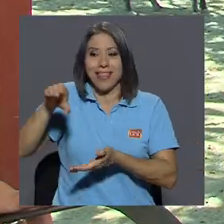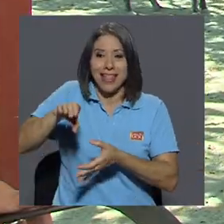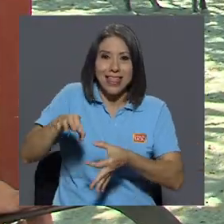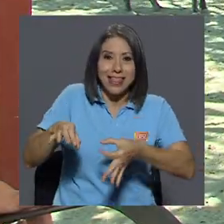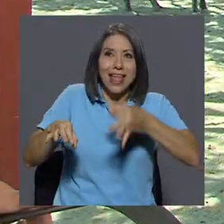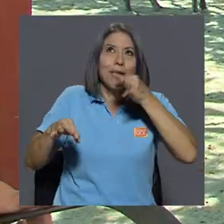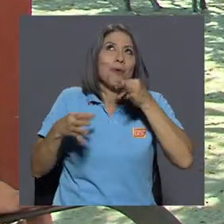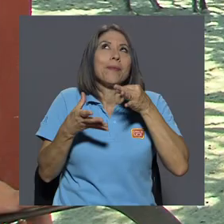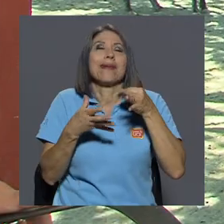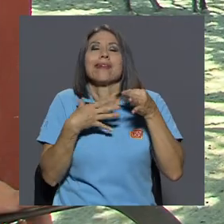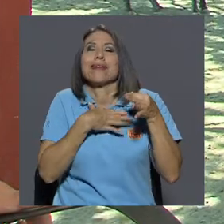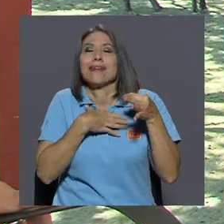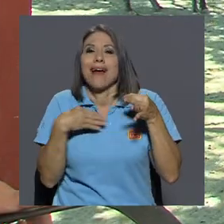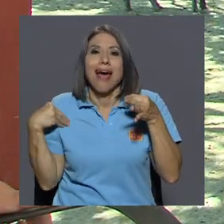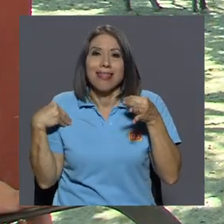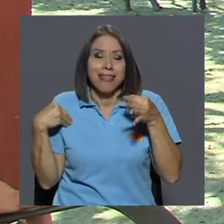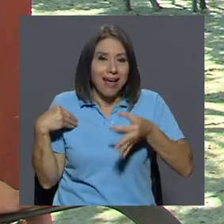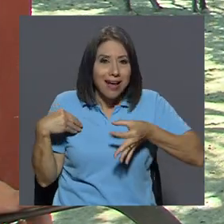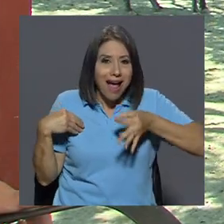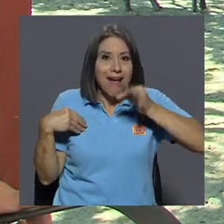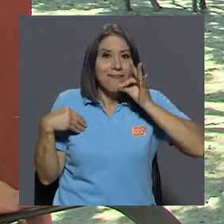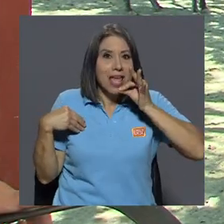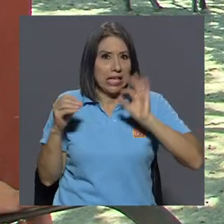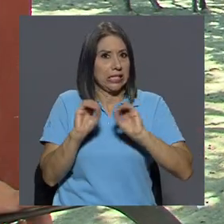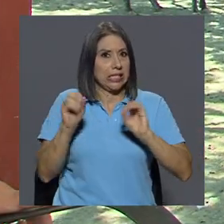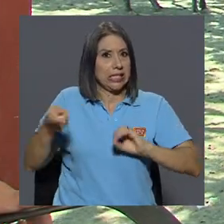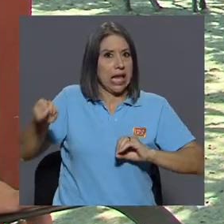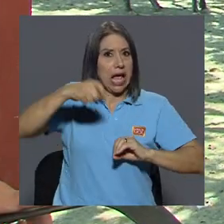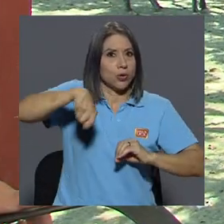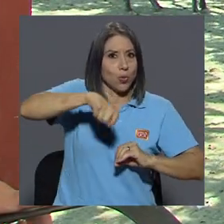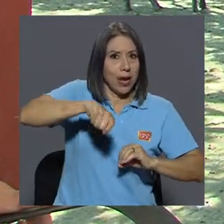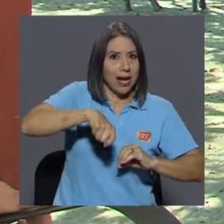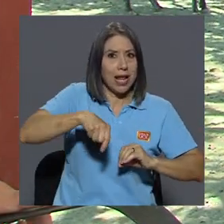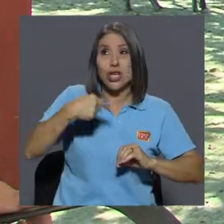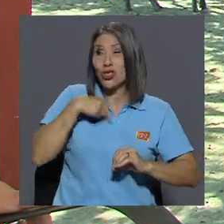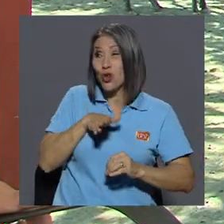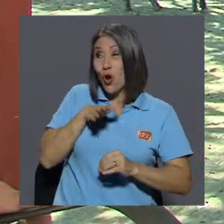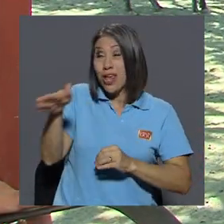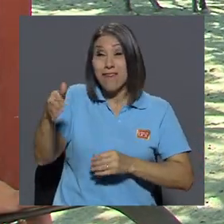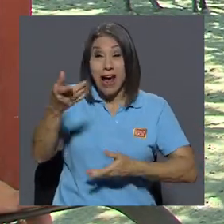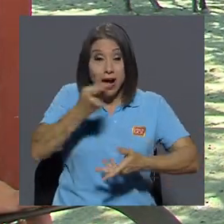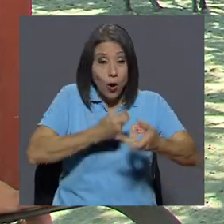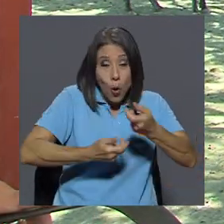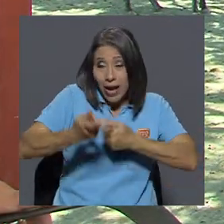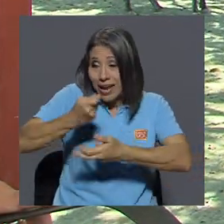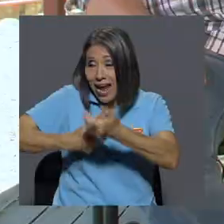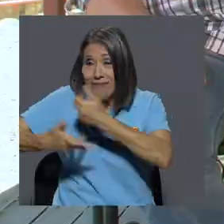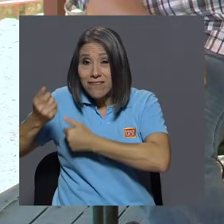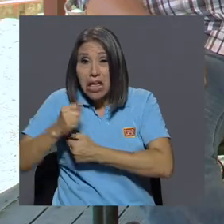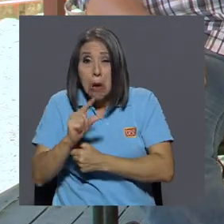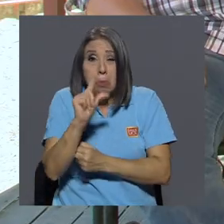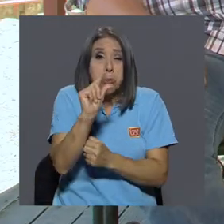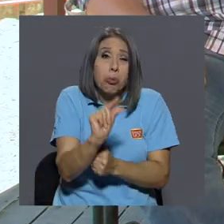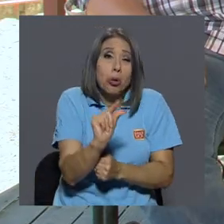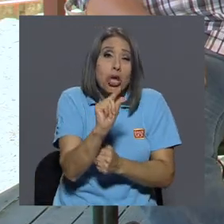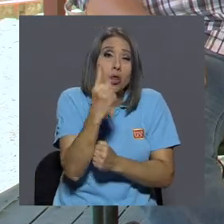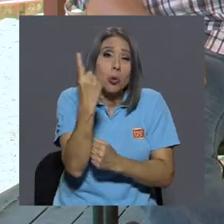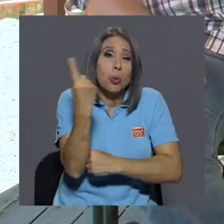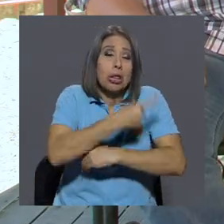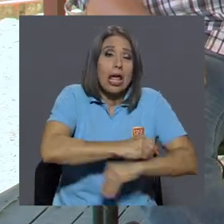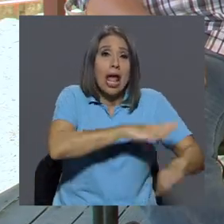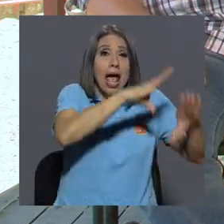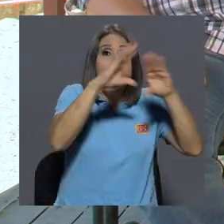azúcar. Yo iba a coger café y cogía 3 cajuelas en un día. Calcule que mi señora llegaba a dejarme